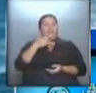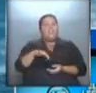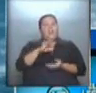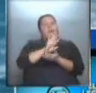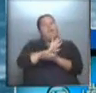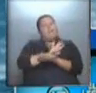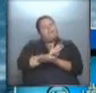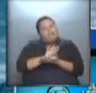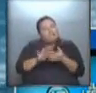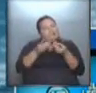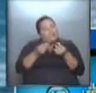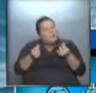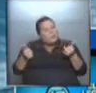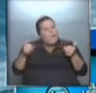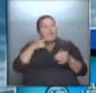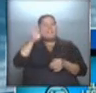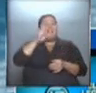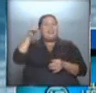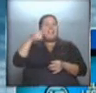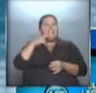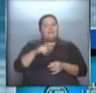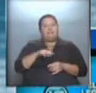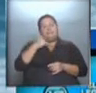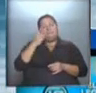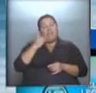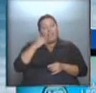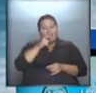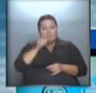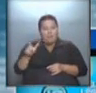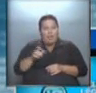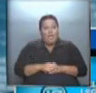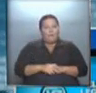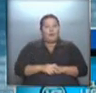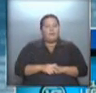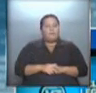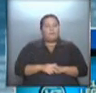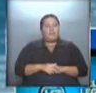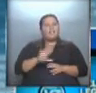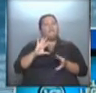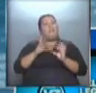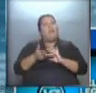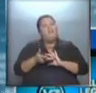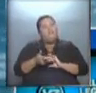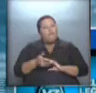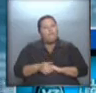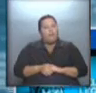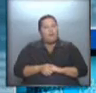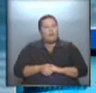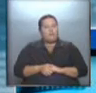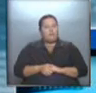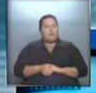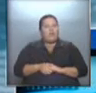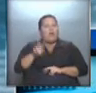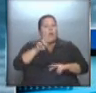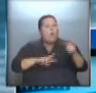suavizar lo que los americanos llaman el winner catch all, digamos. Es decir, era un diseño que